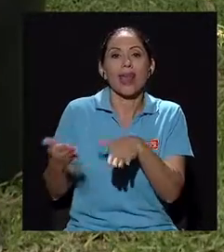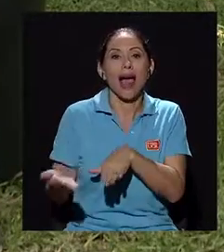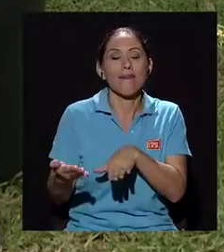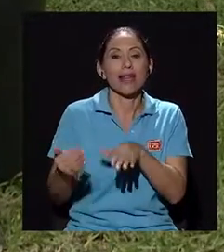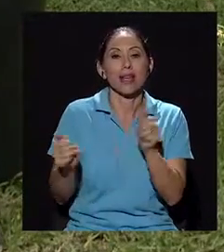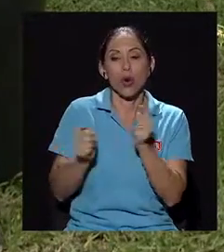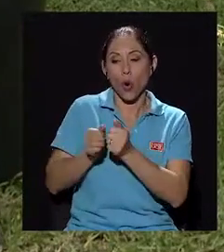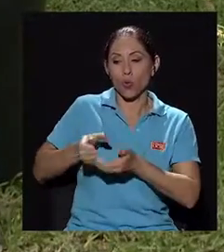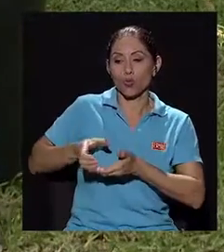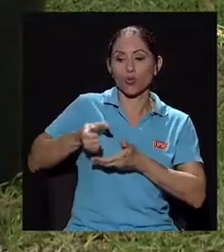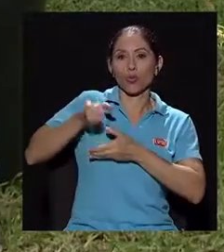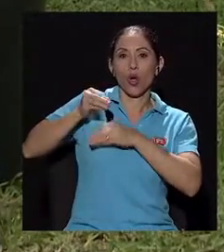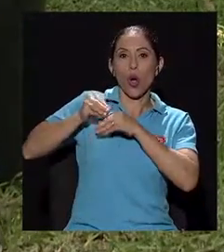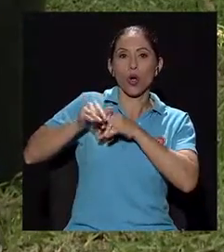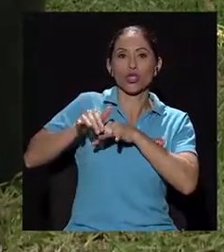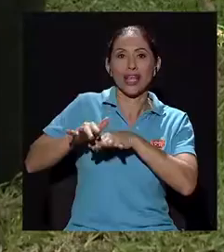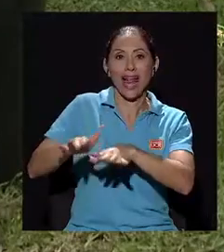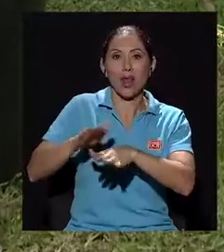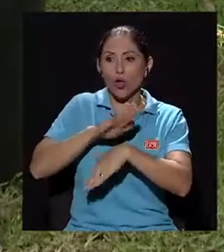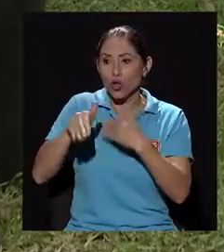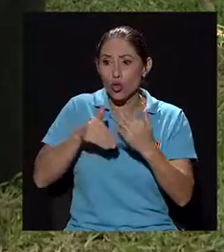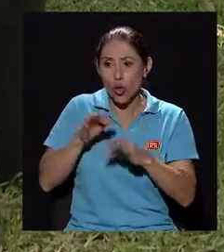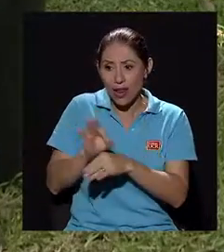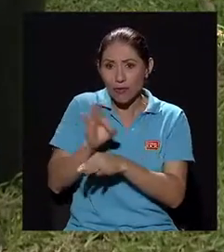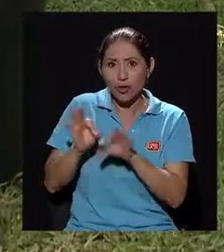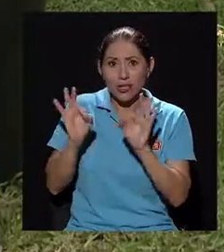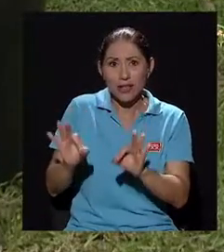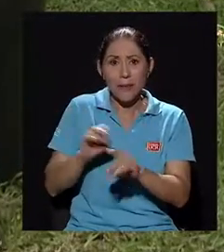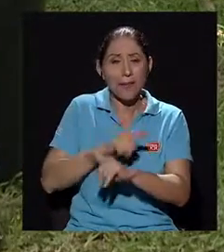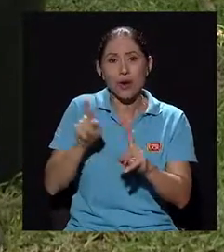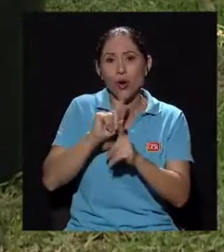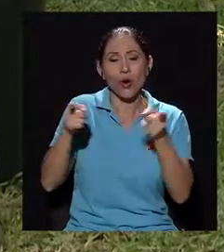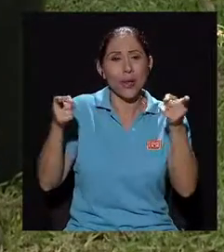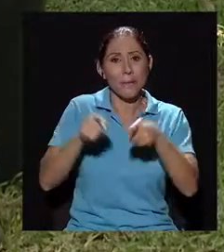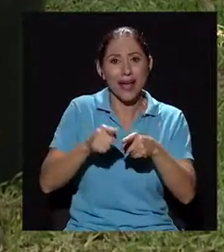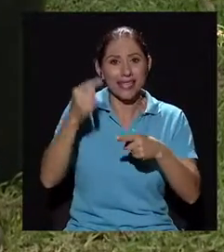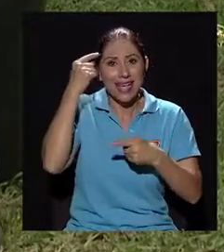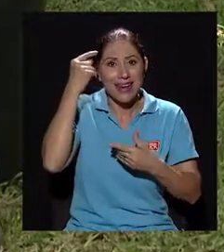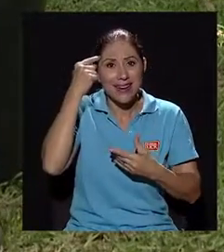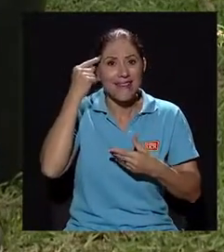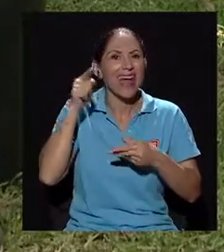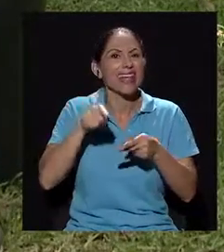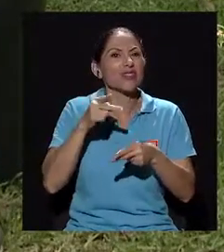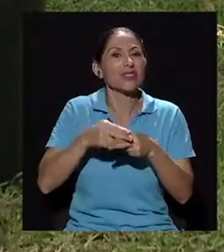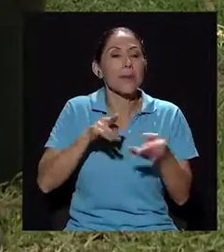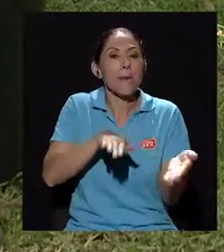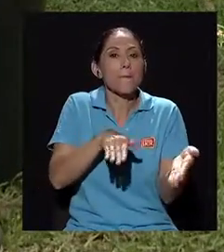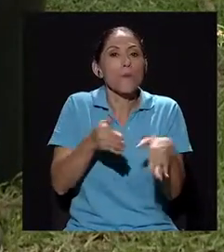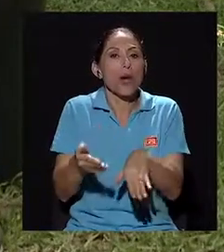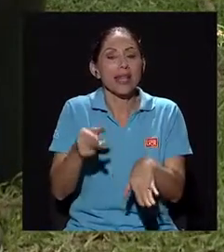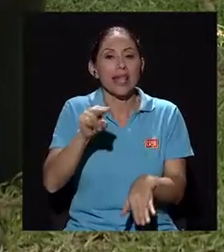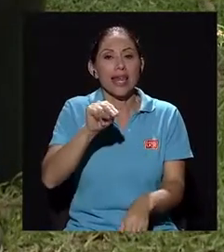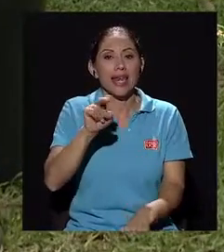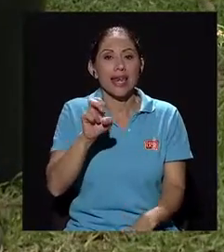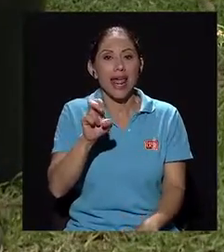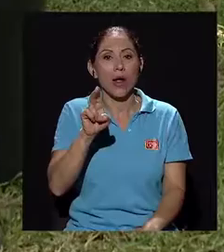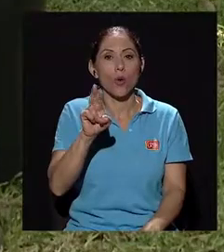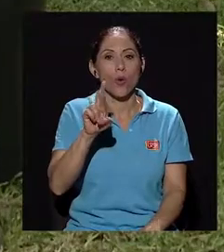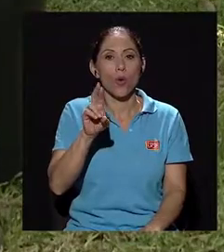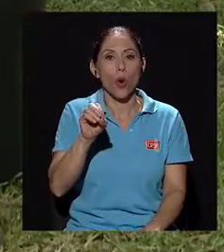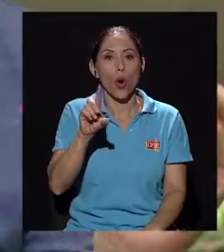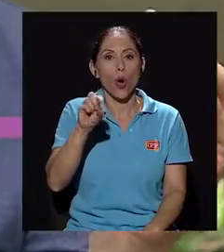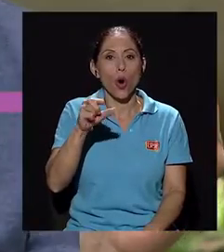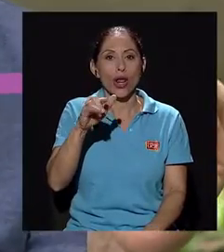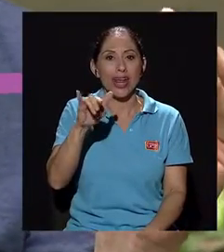cuerpo funcionan, menos lo que pasa aquí arriba, ¿verdad? Uh-huh. Eso es la famosa muerte neurológica. De ahí no se puede regresar, ¿verdad? Porque más bien